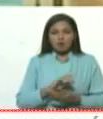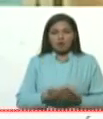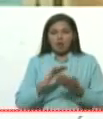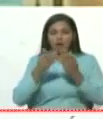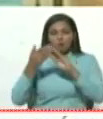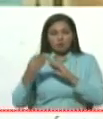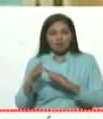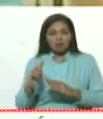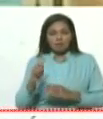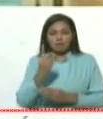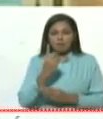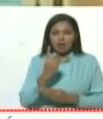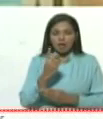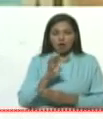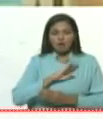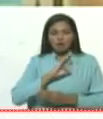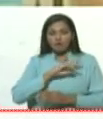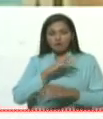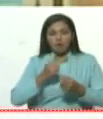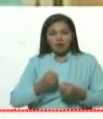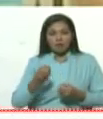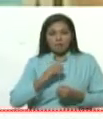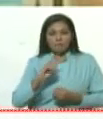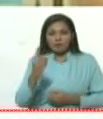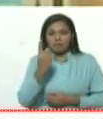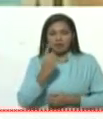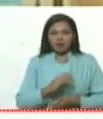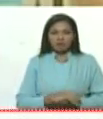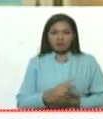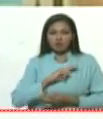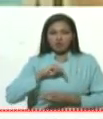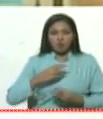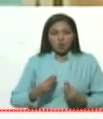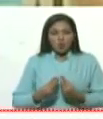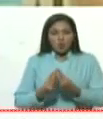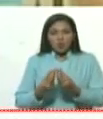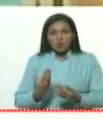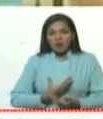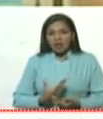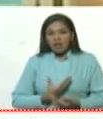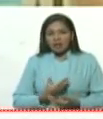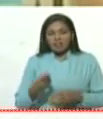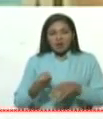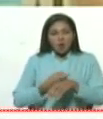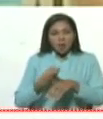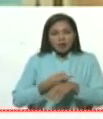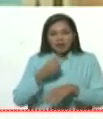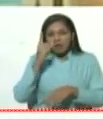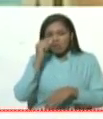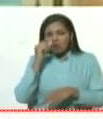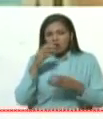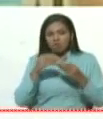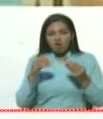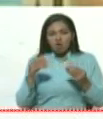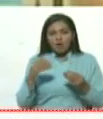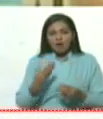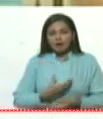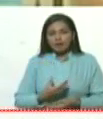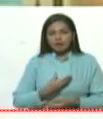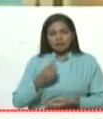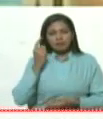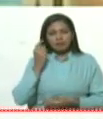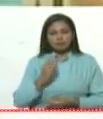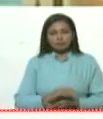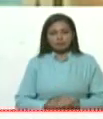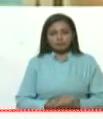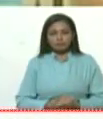lugar, el poder popular en primer lugar, junto a sus alcaldes y gobernadores, alcaldesas y gobernadoras, con